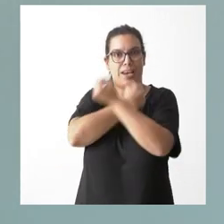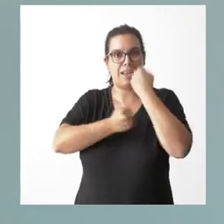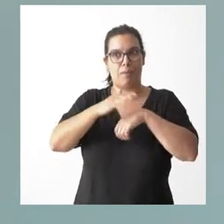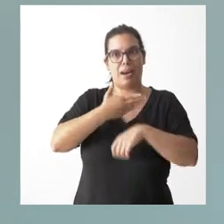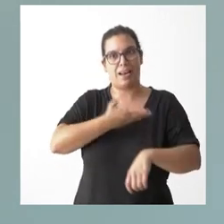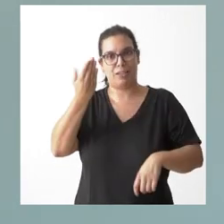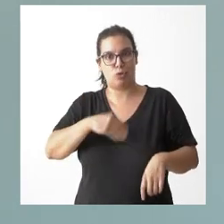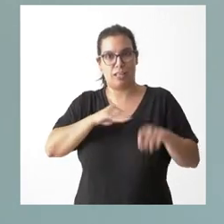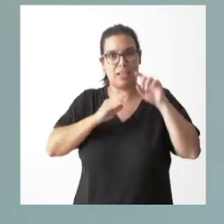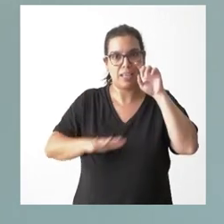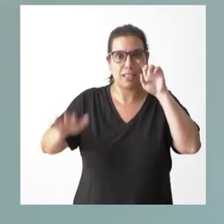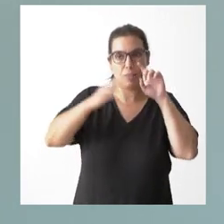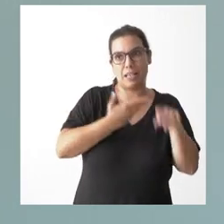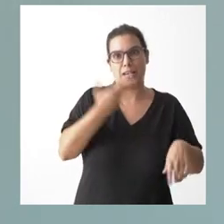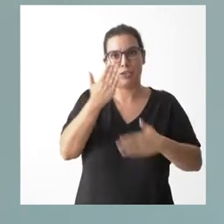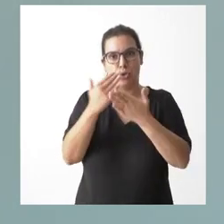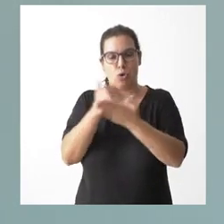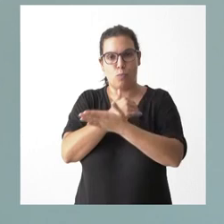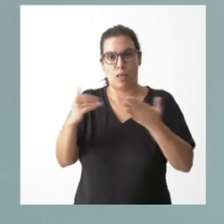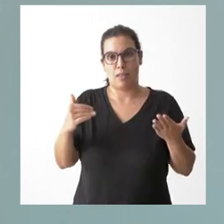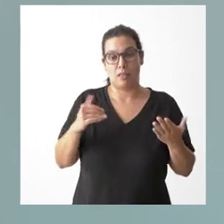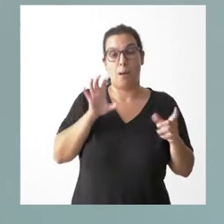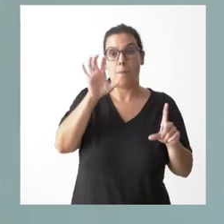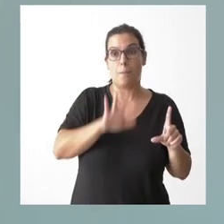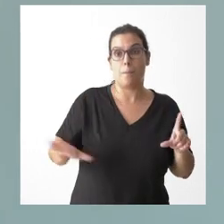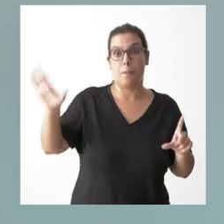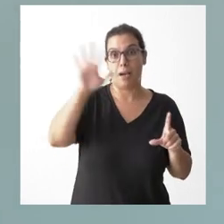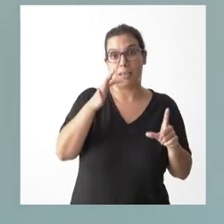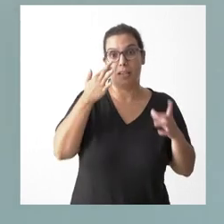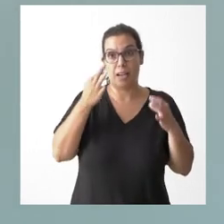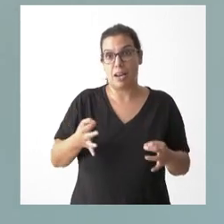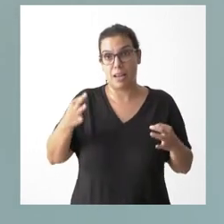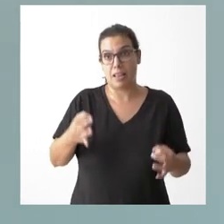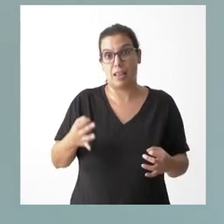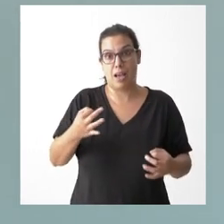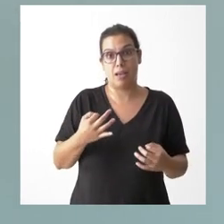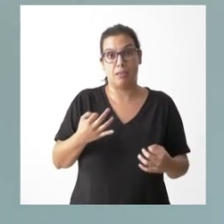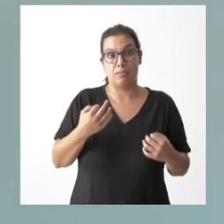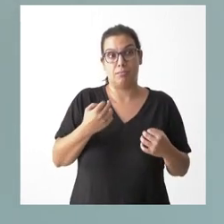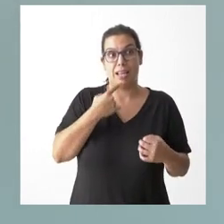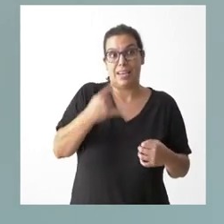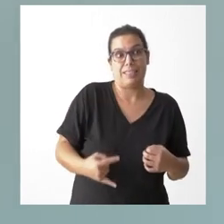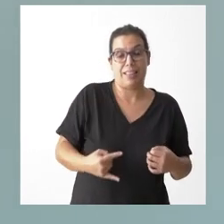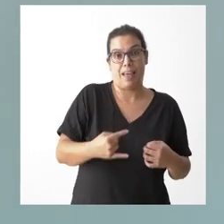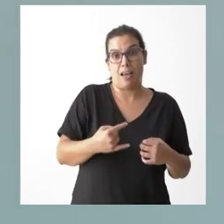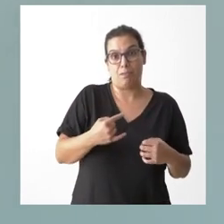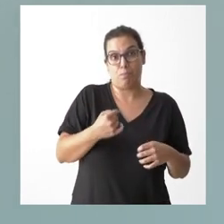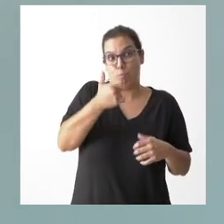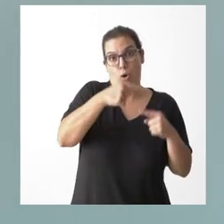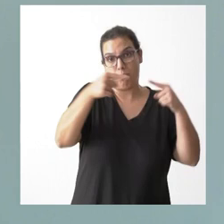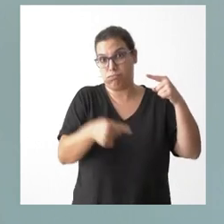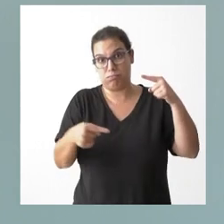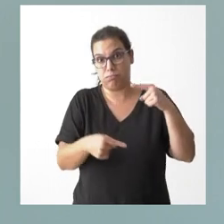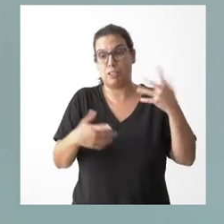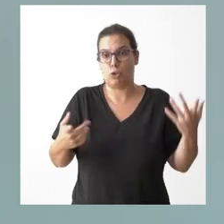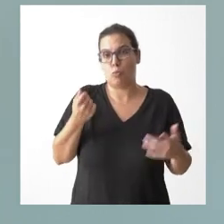de España, al resto de comunidades autónomas en un país que es deficitario en producción de energía eléctrica. Esto es un poco lo que